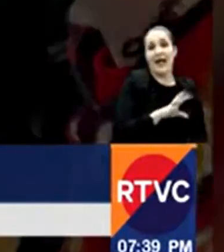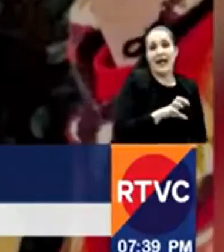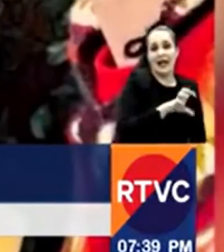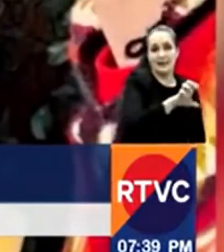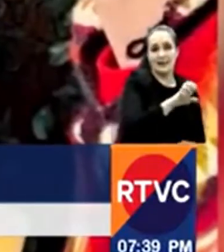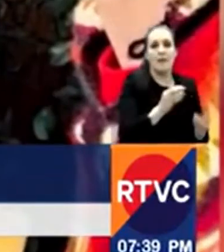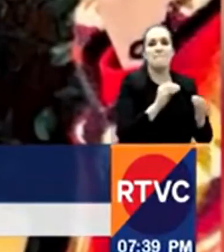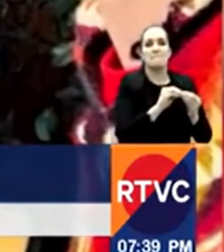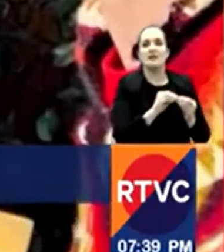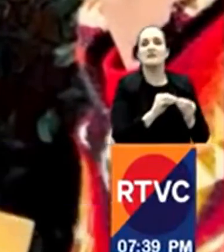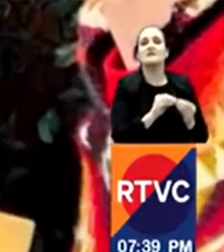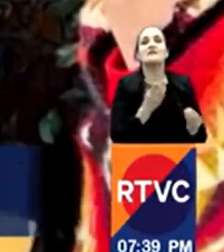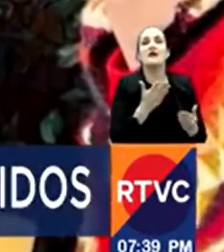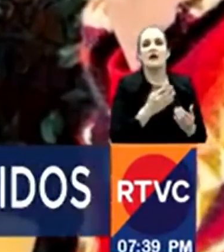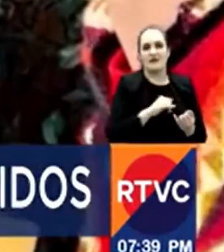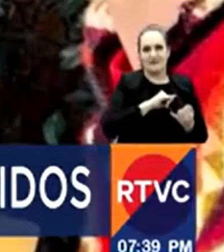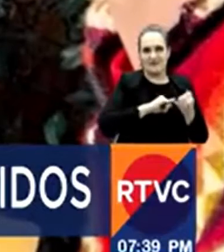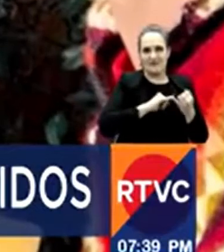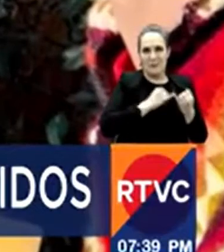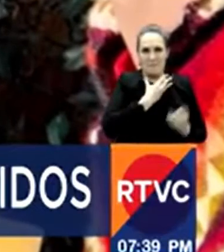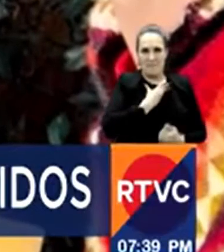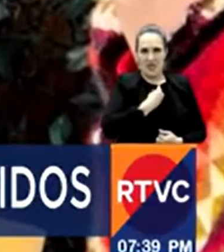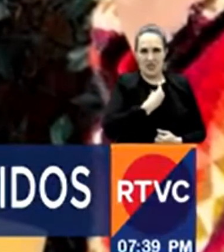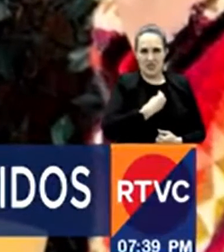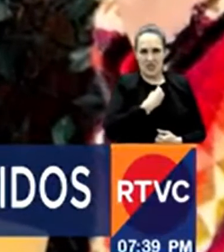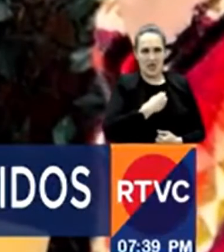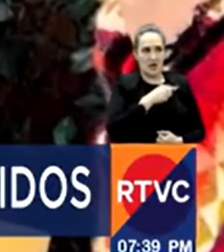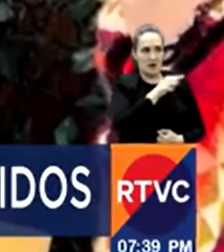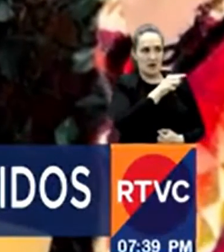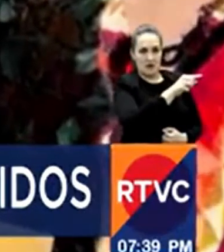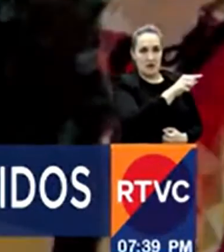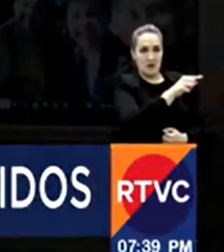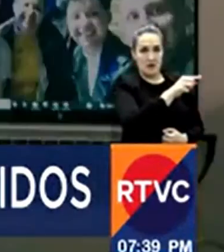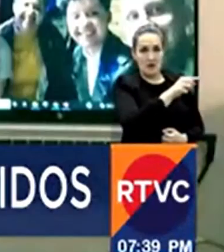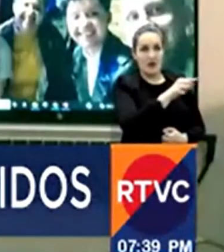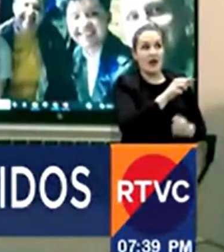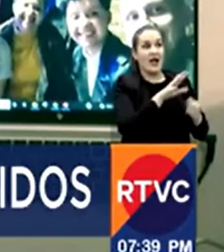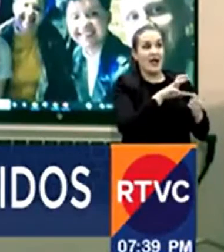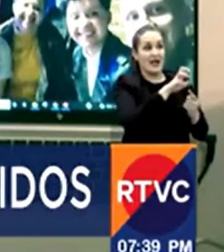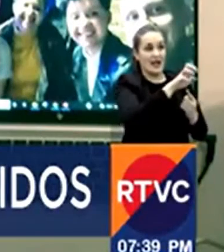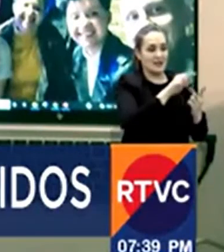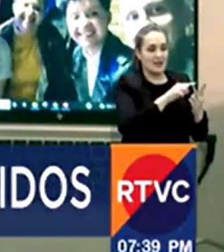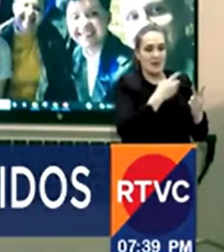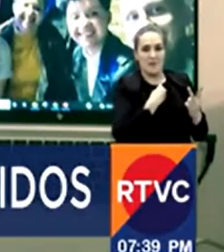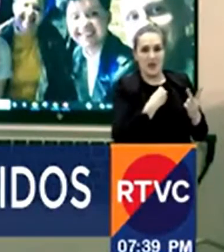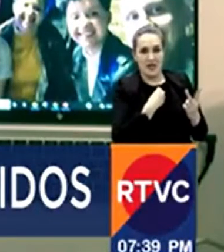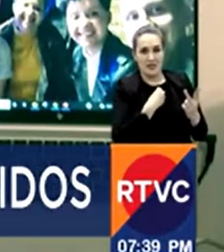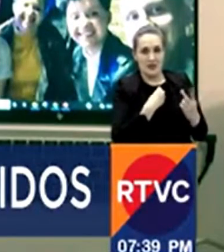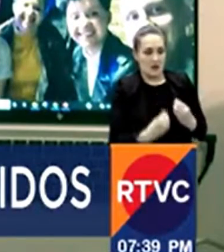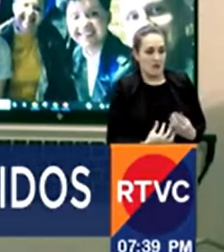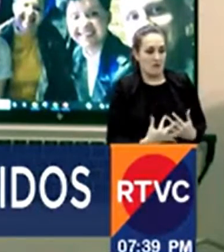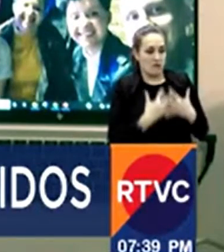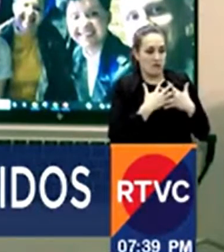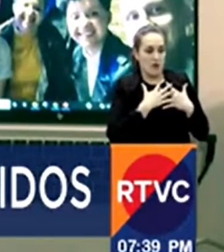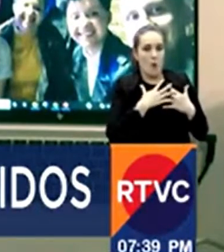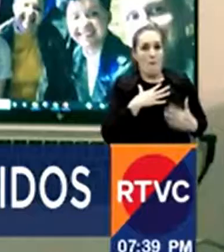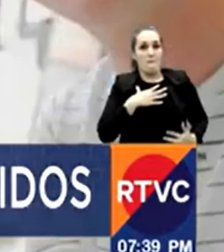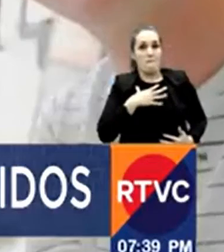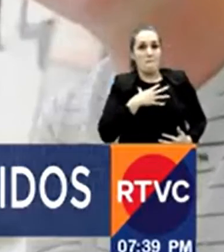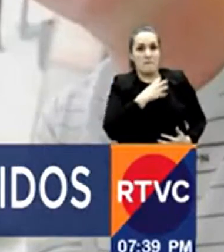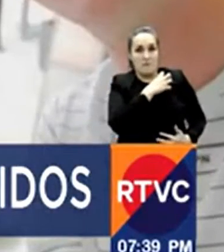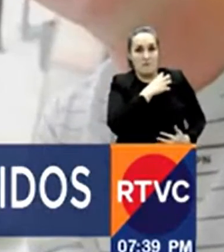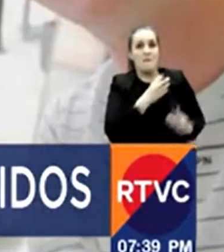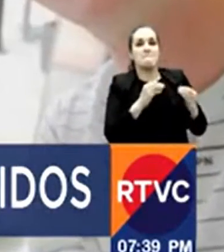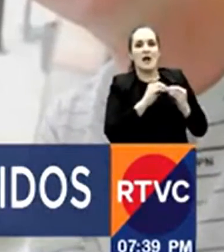VIH y que desafortunadamente coincidió con que el cáncer estaba haciendo metástasis al pulmón y falleció.